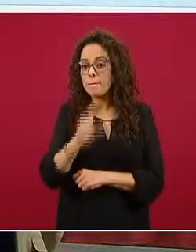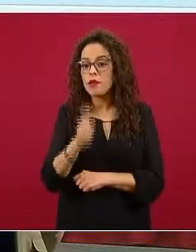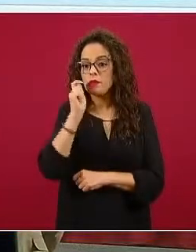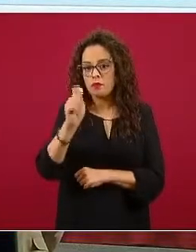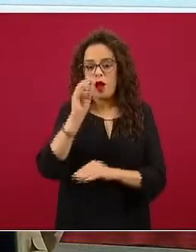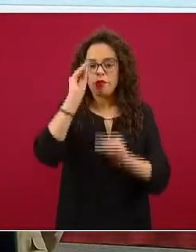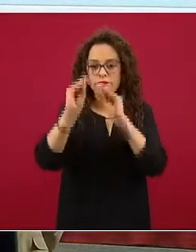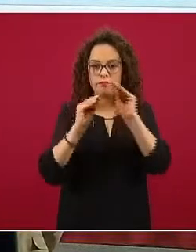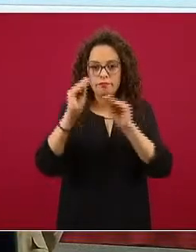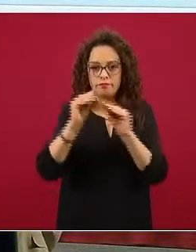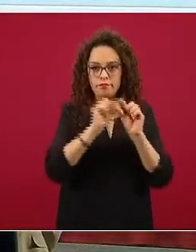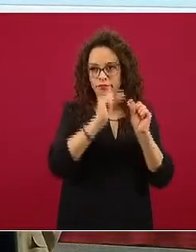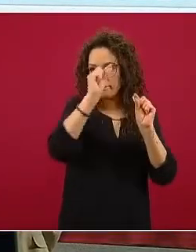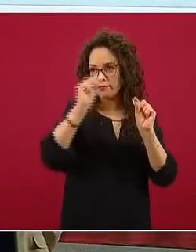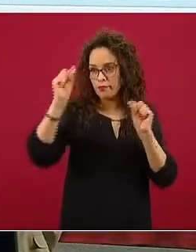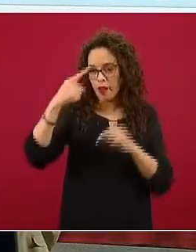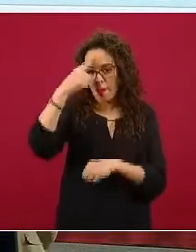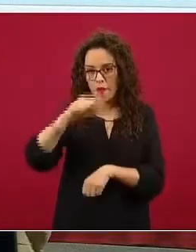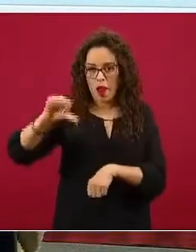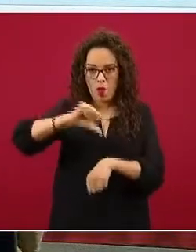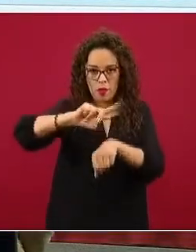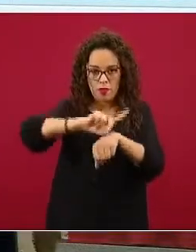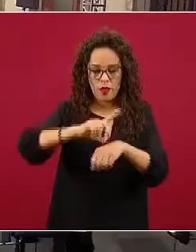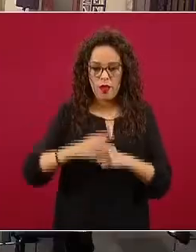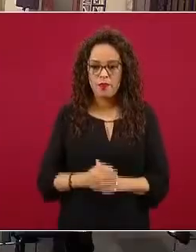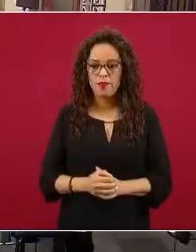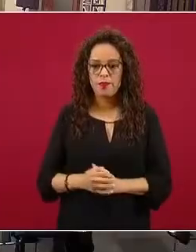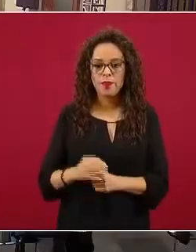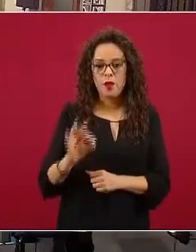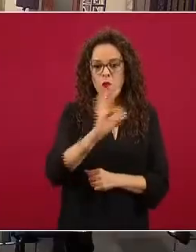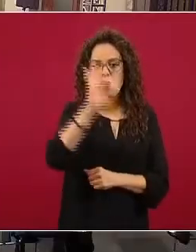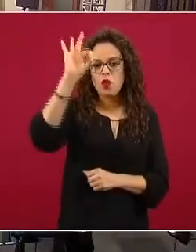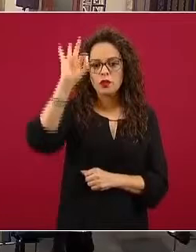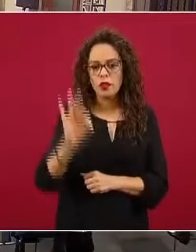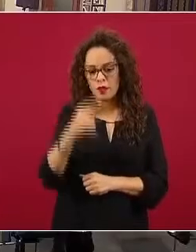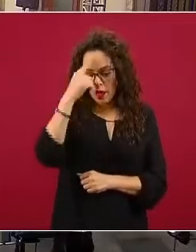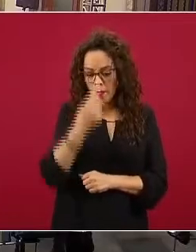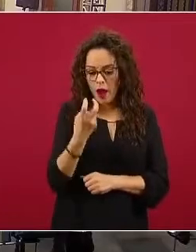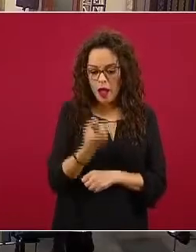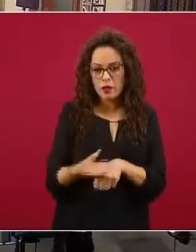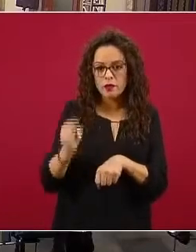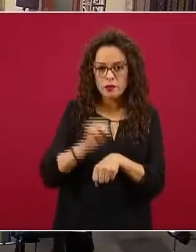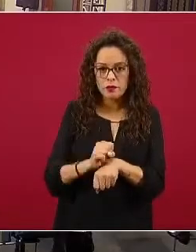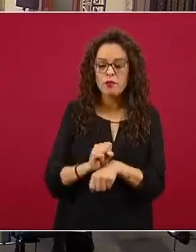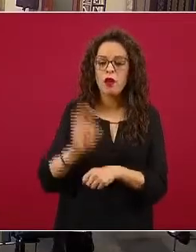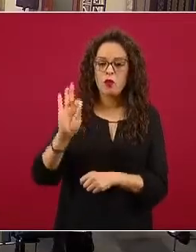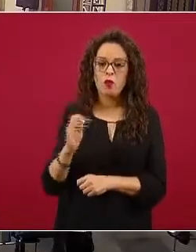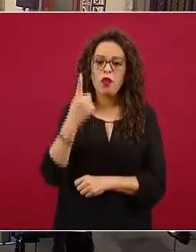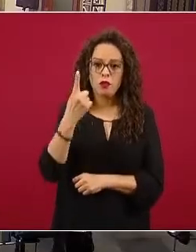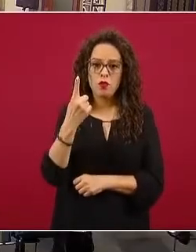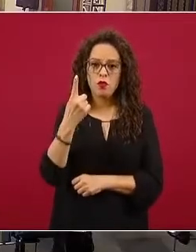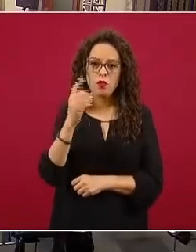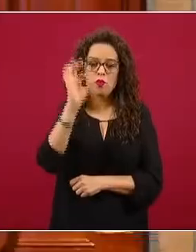estadística para esta noche. Nuestro porcentaje de positividad para la semana, 41%,